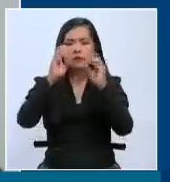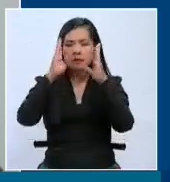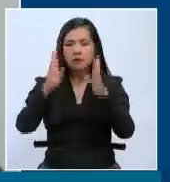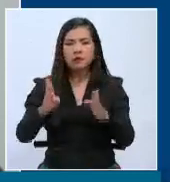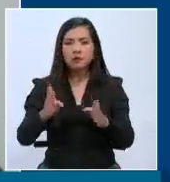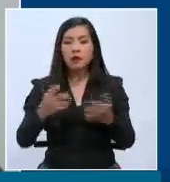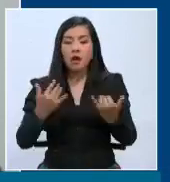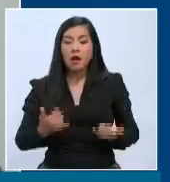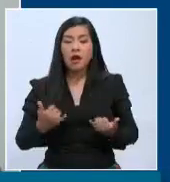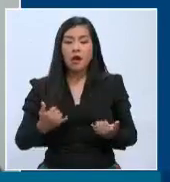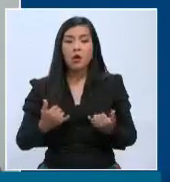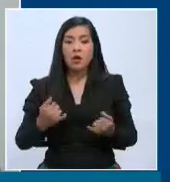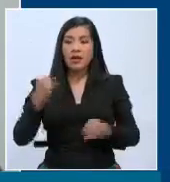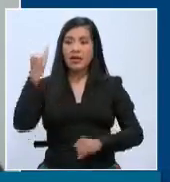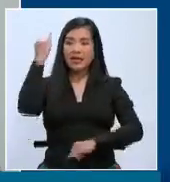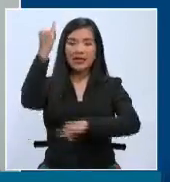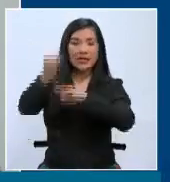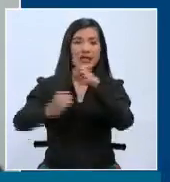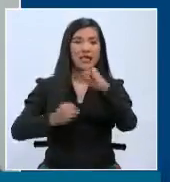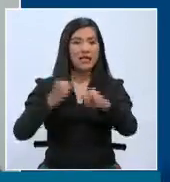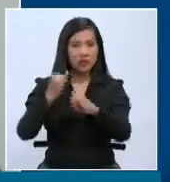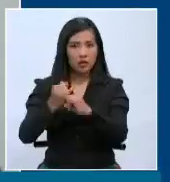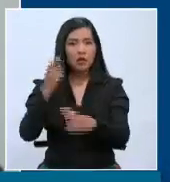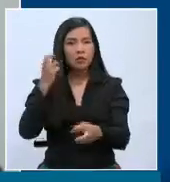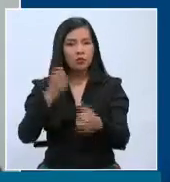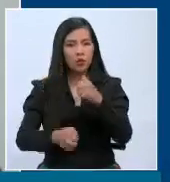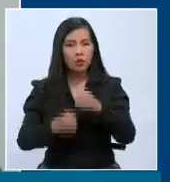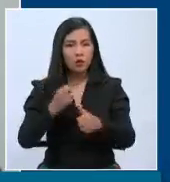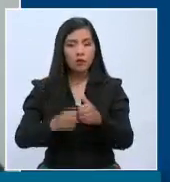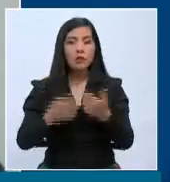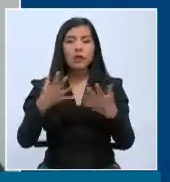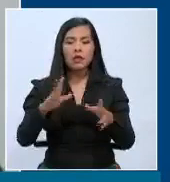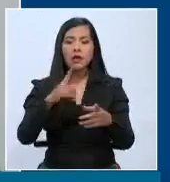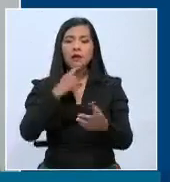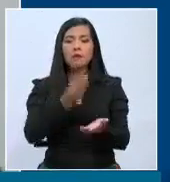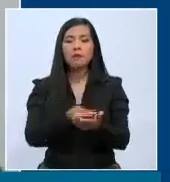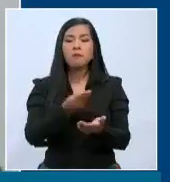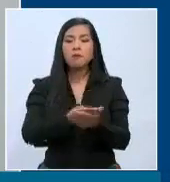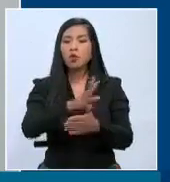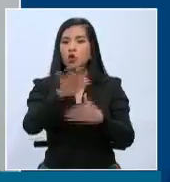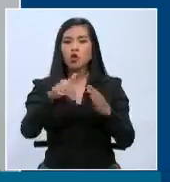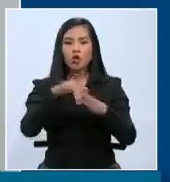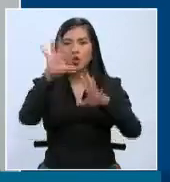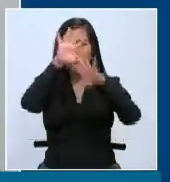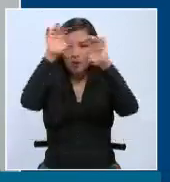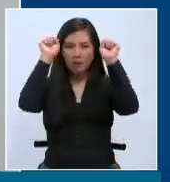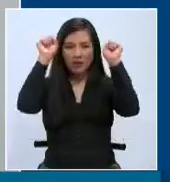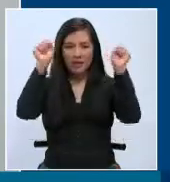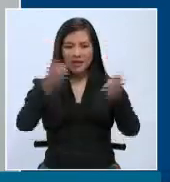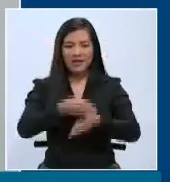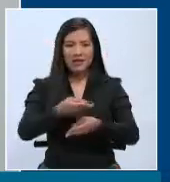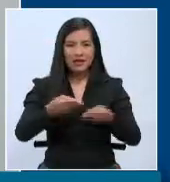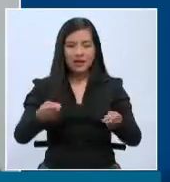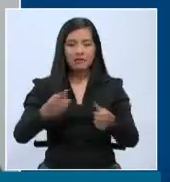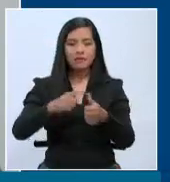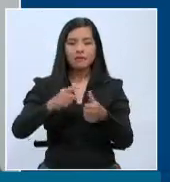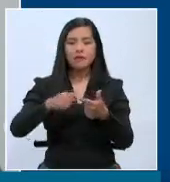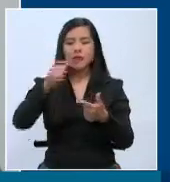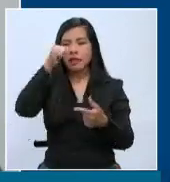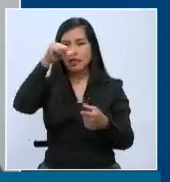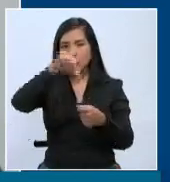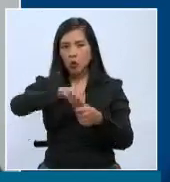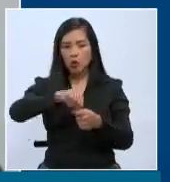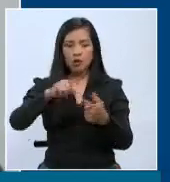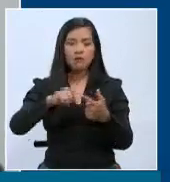la actual crisis internacional, ¿no?, los precios de los minerales, los precios de los hidrocarburos y los